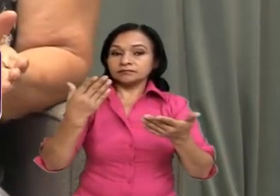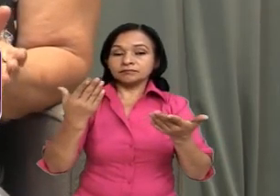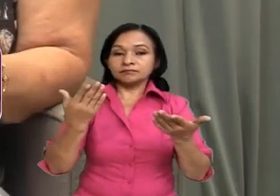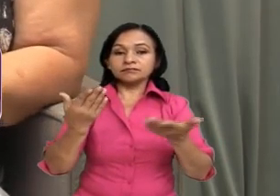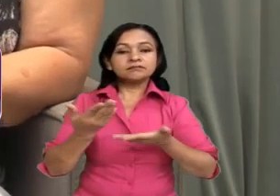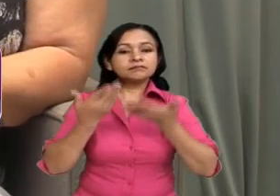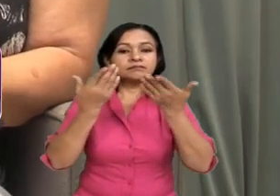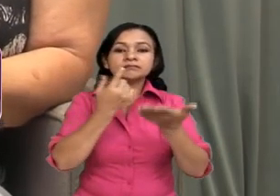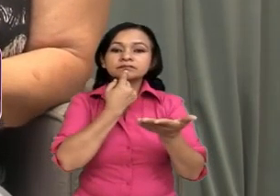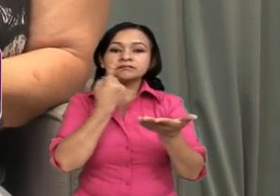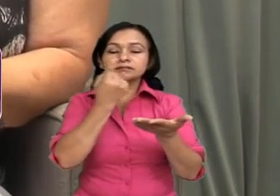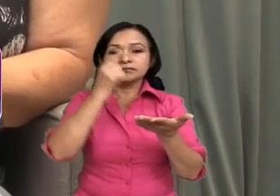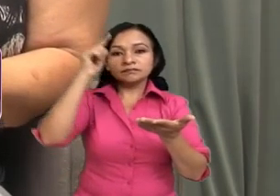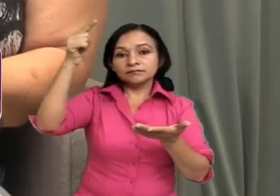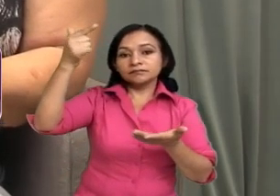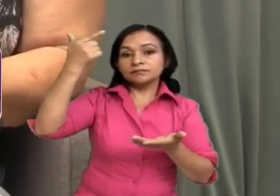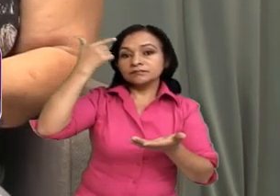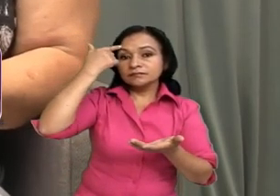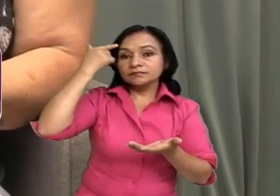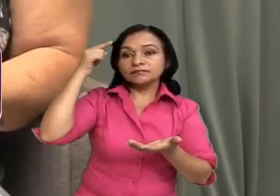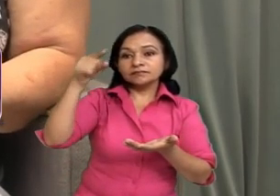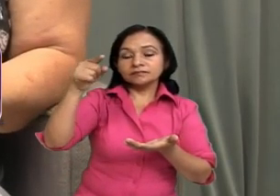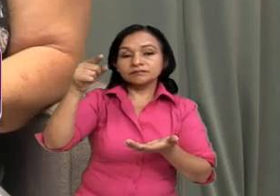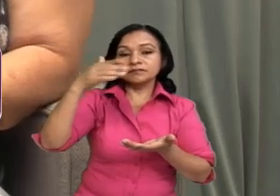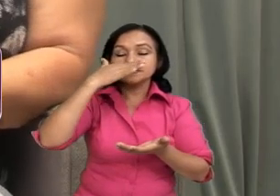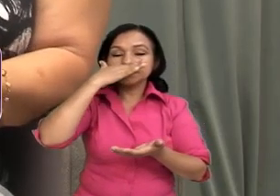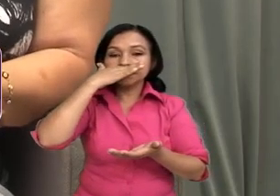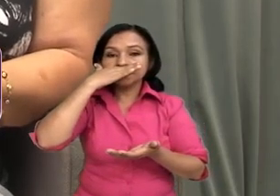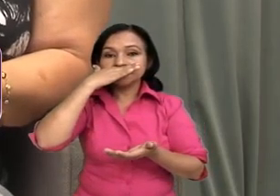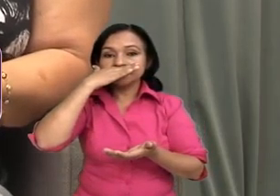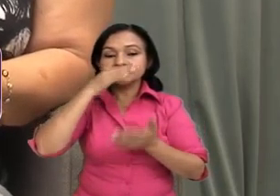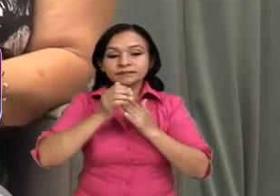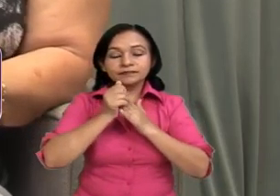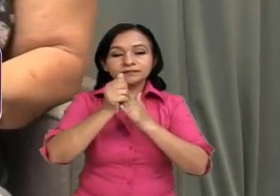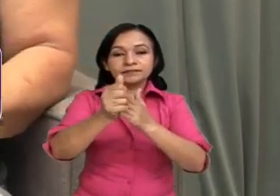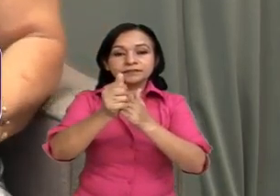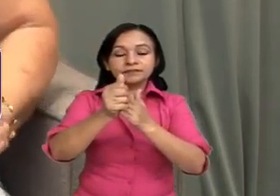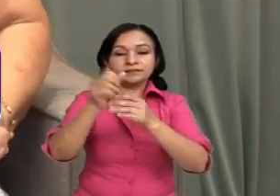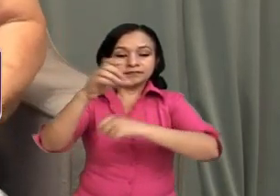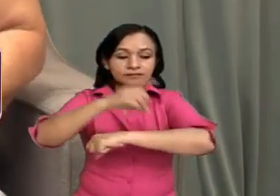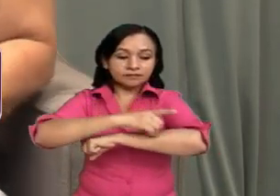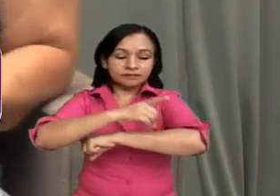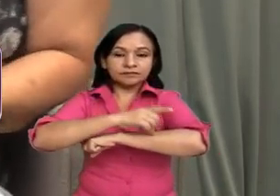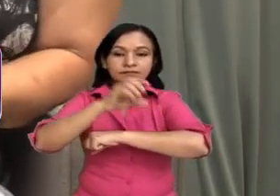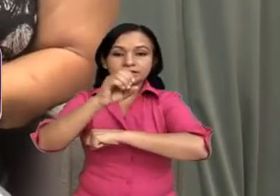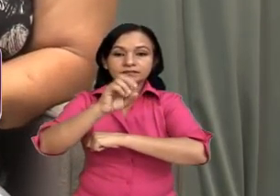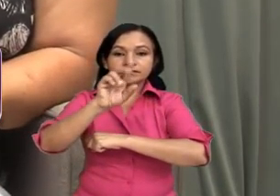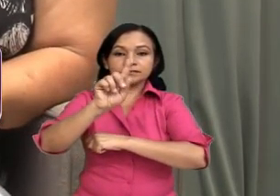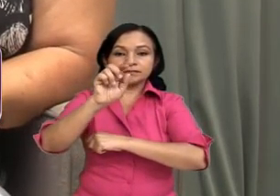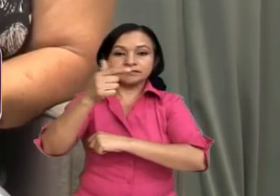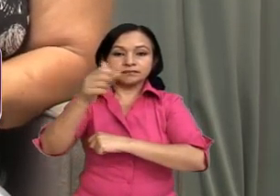dado? El gobierno del Frente Sandinista, dirigido por Daniel Ortega y la compañera Rosario.